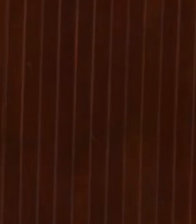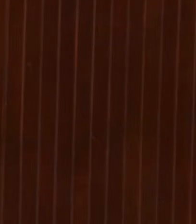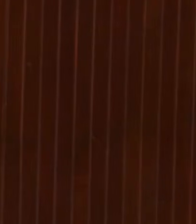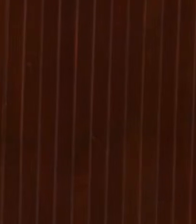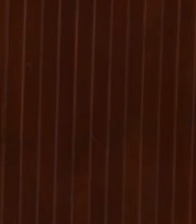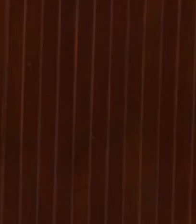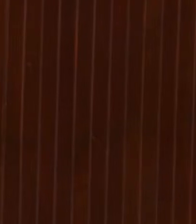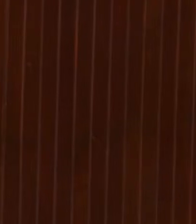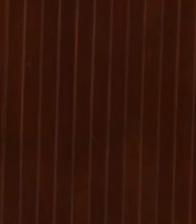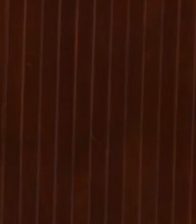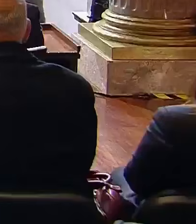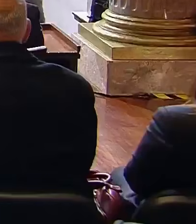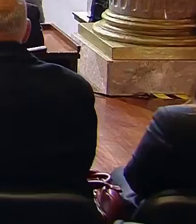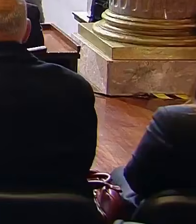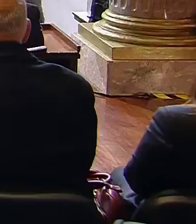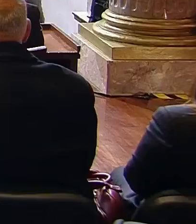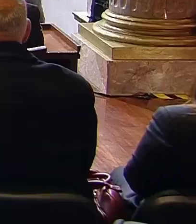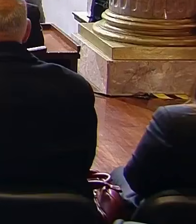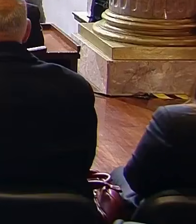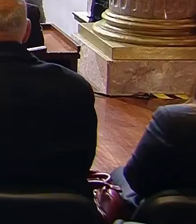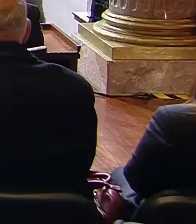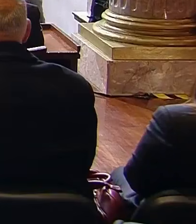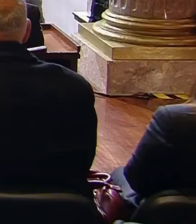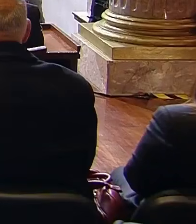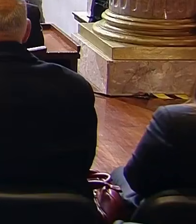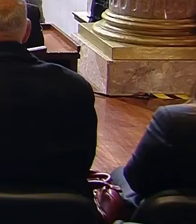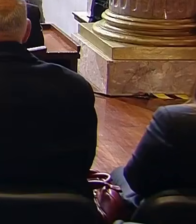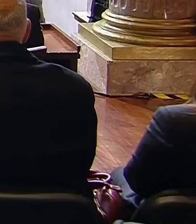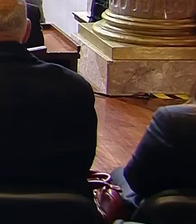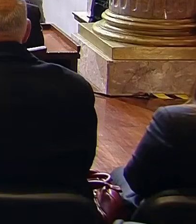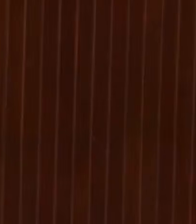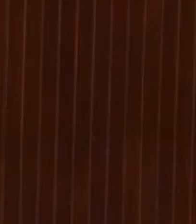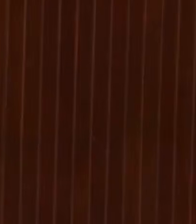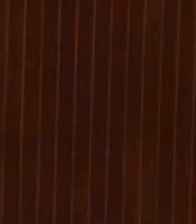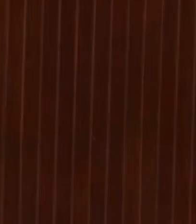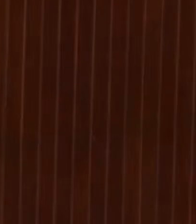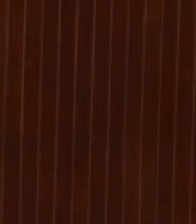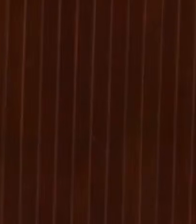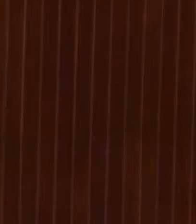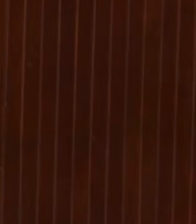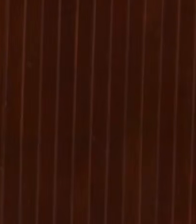y telecomunicaciones. 12. Fortalecimiento de la inteligencia para la